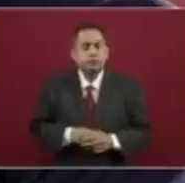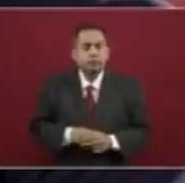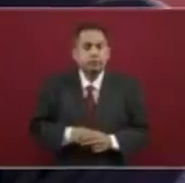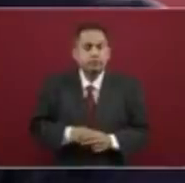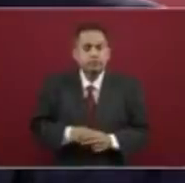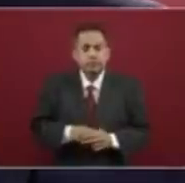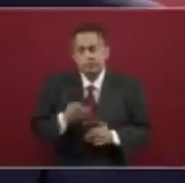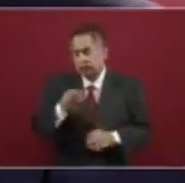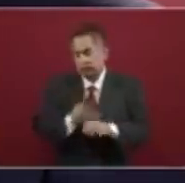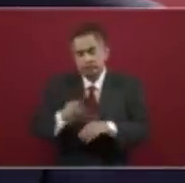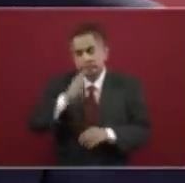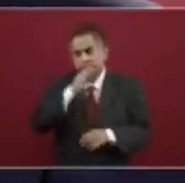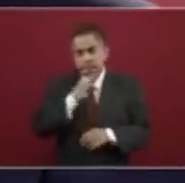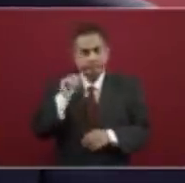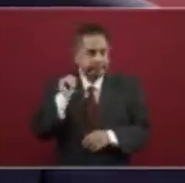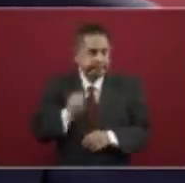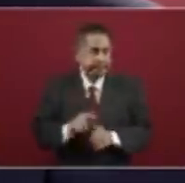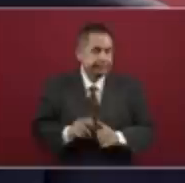muy mal